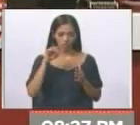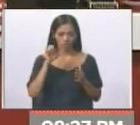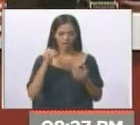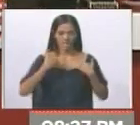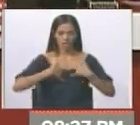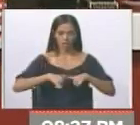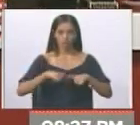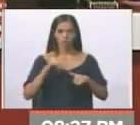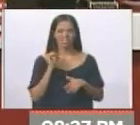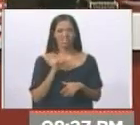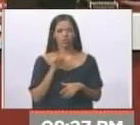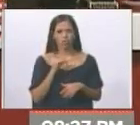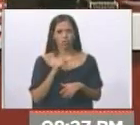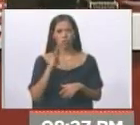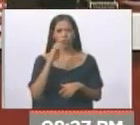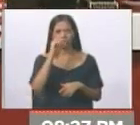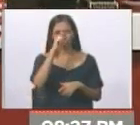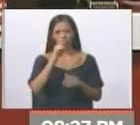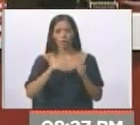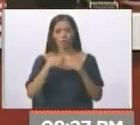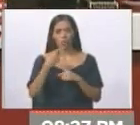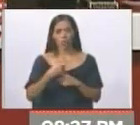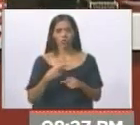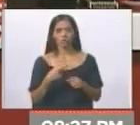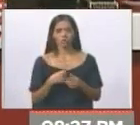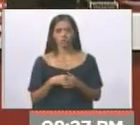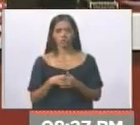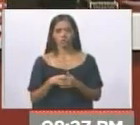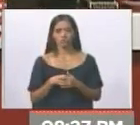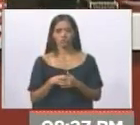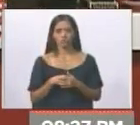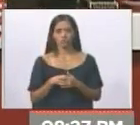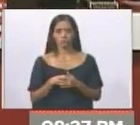Del dolor, 40 años después, del tigre de por allá.